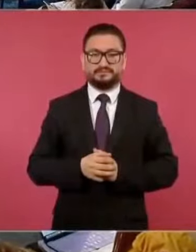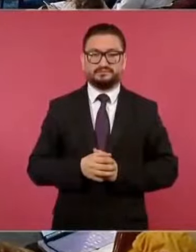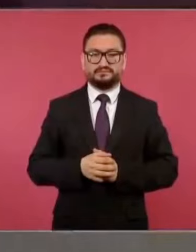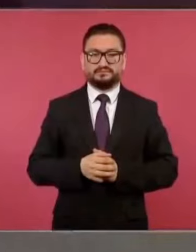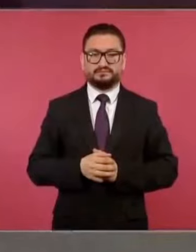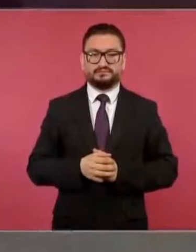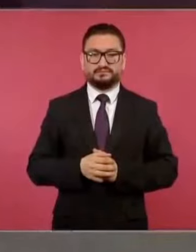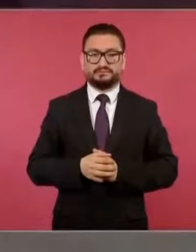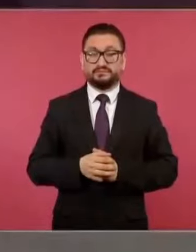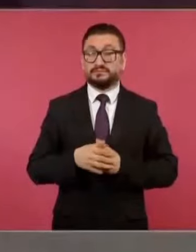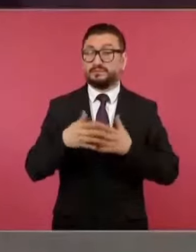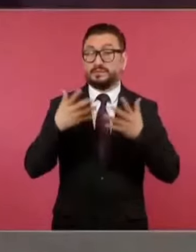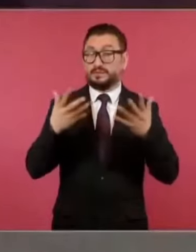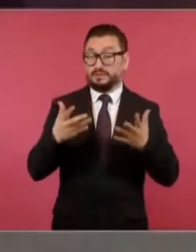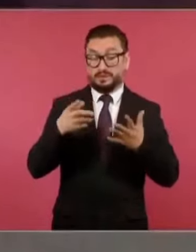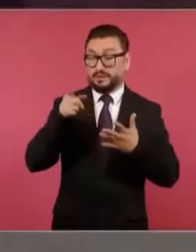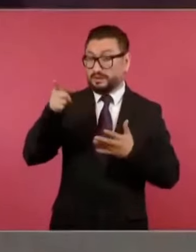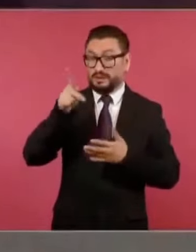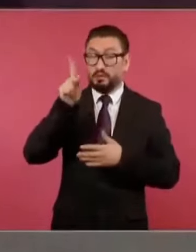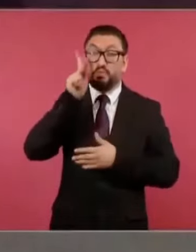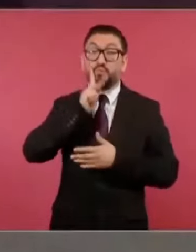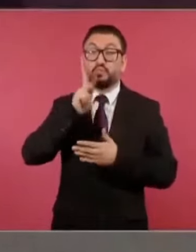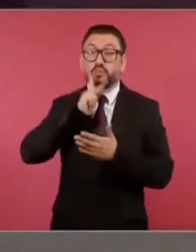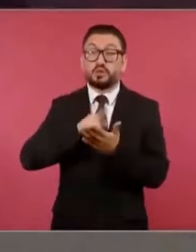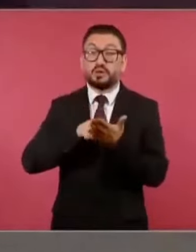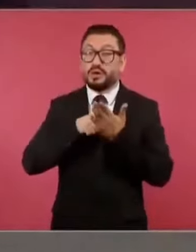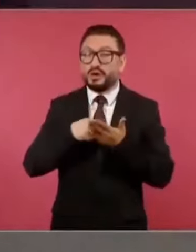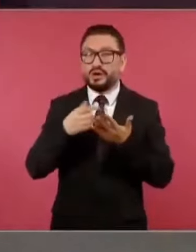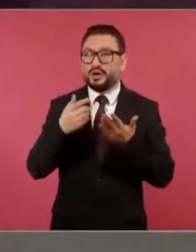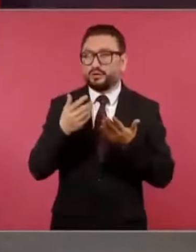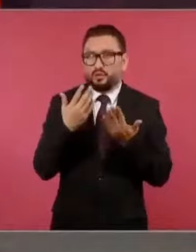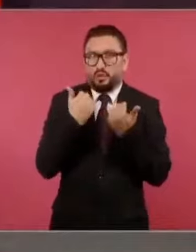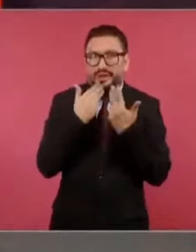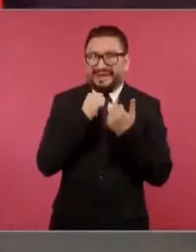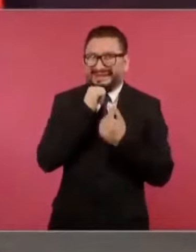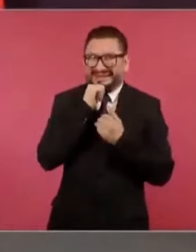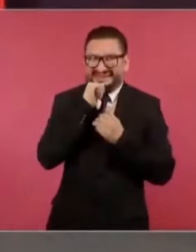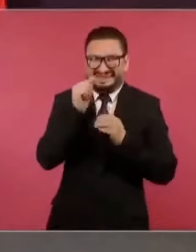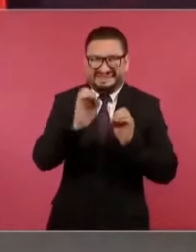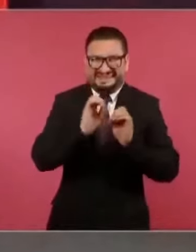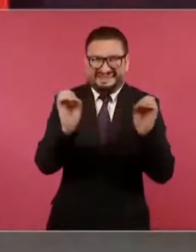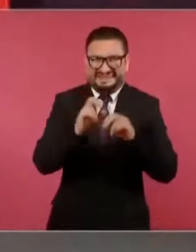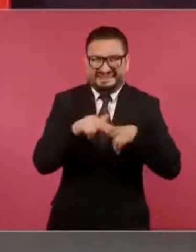No tiene ninguna prueba de nada, de nada.